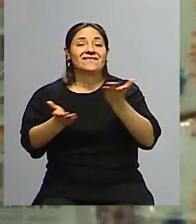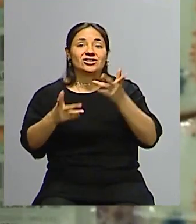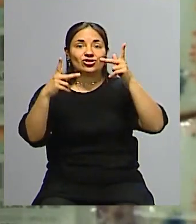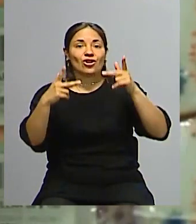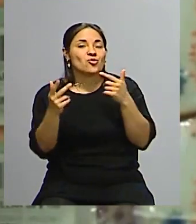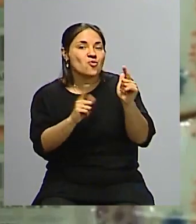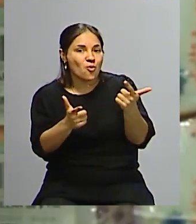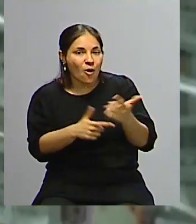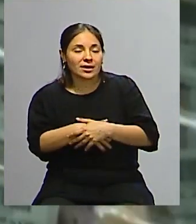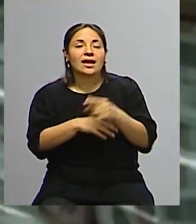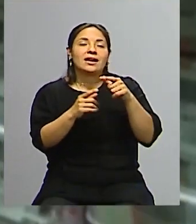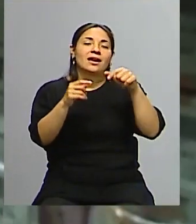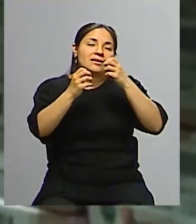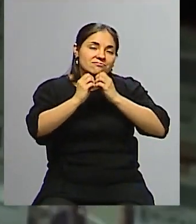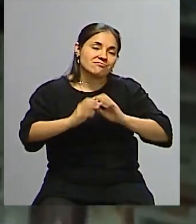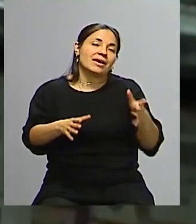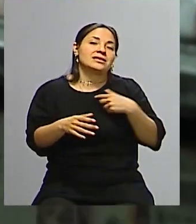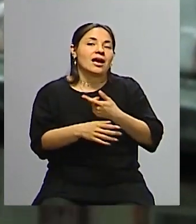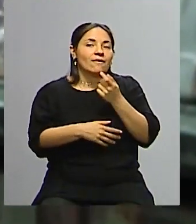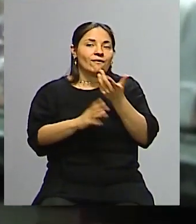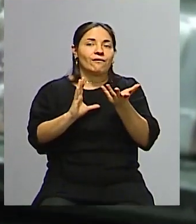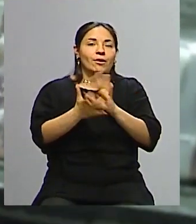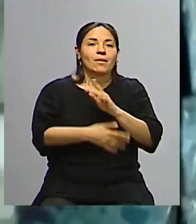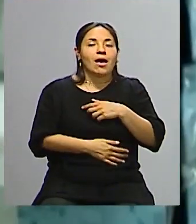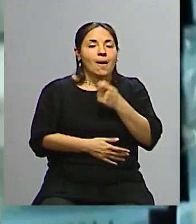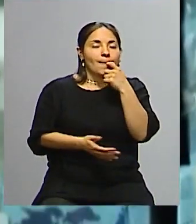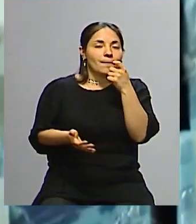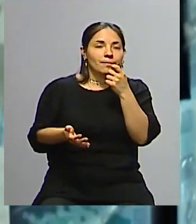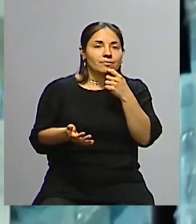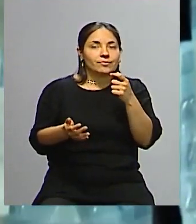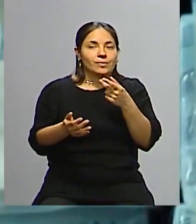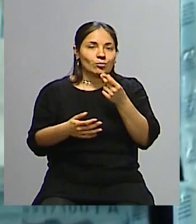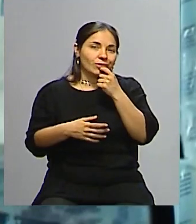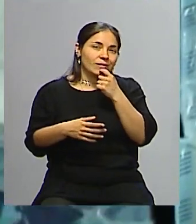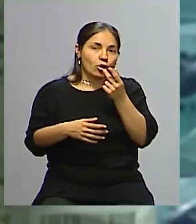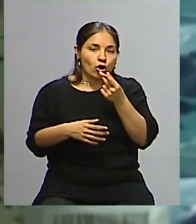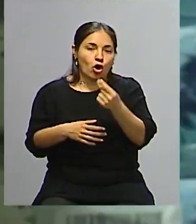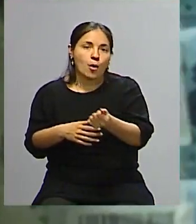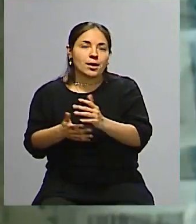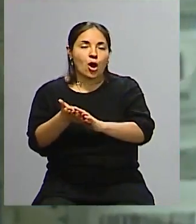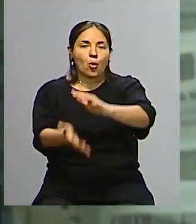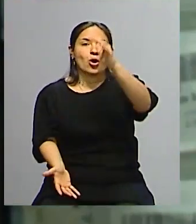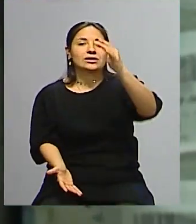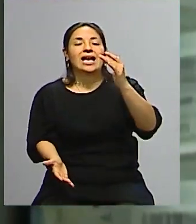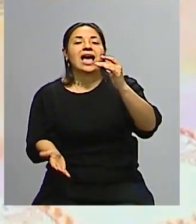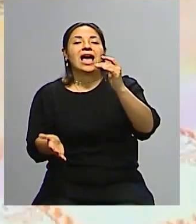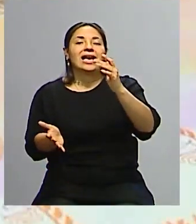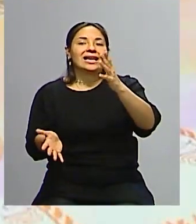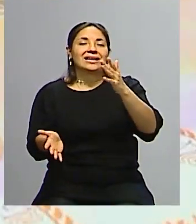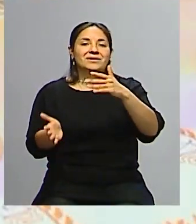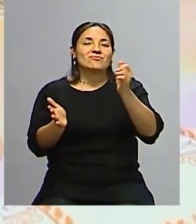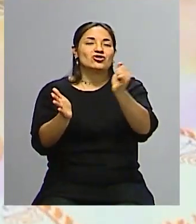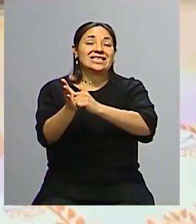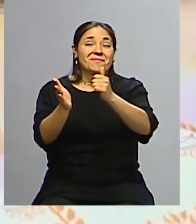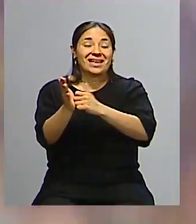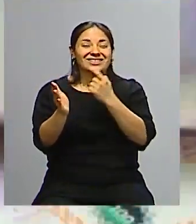evasión no como un delito, sino por ahí voy y compro, no sé, una bolsa de cemento, sin factura, 20% menos.